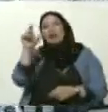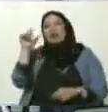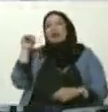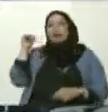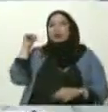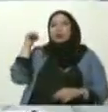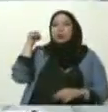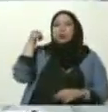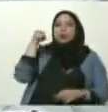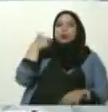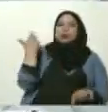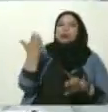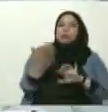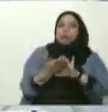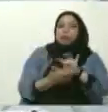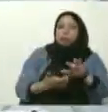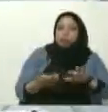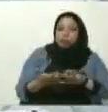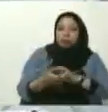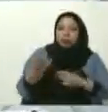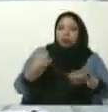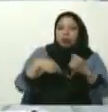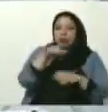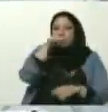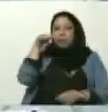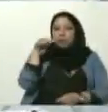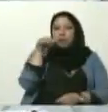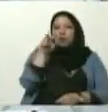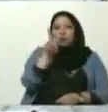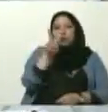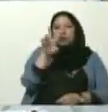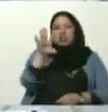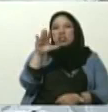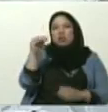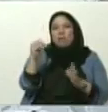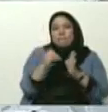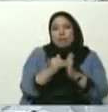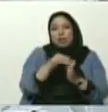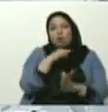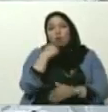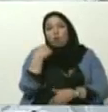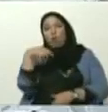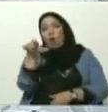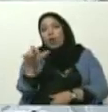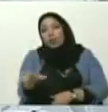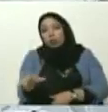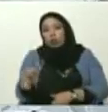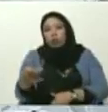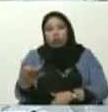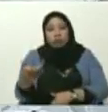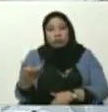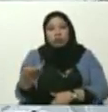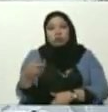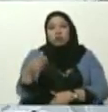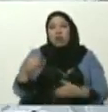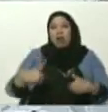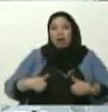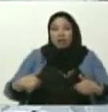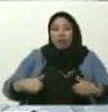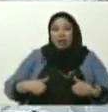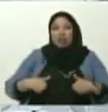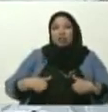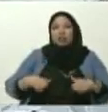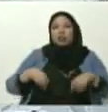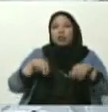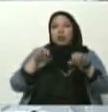bueno, lamentablemente han muerto más de 250 mil personas y se han afectado a 8 millones de colombianos